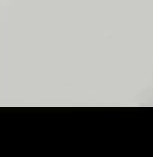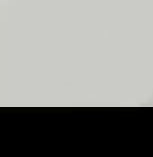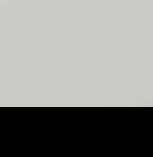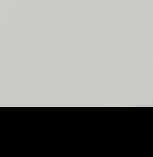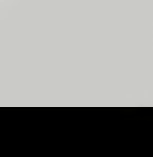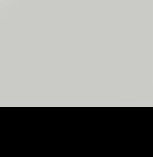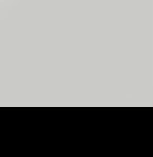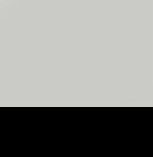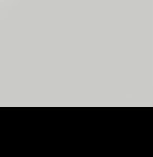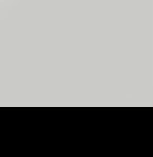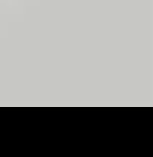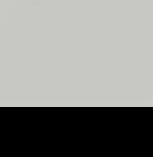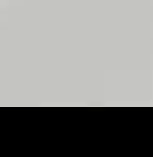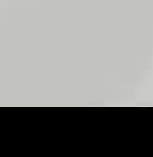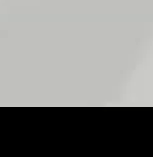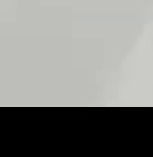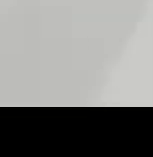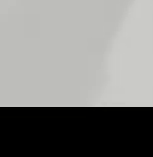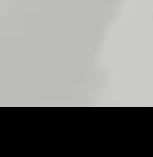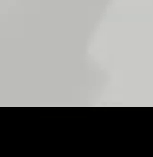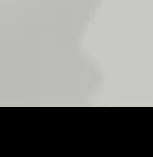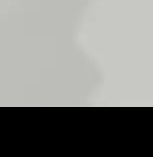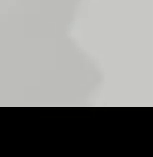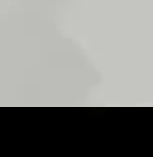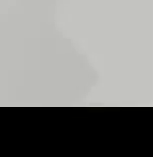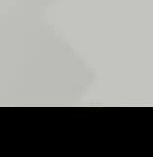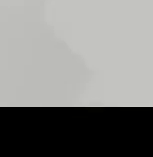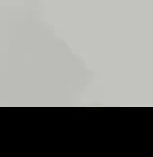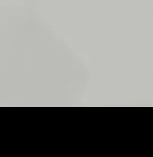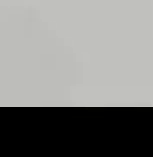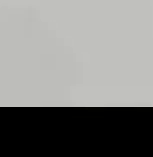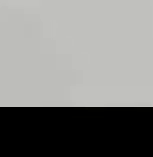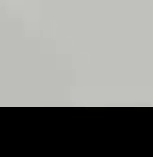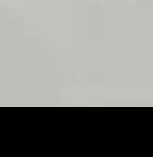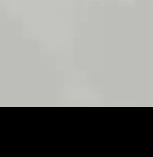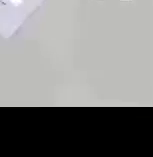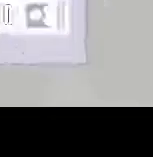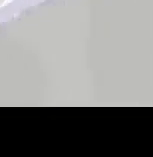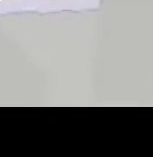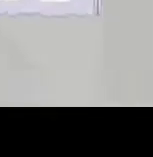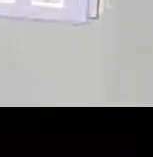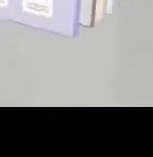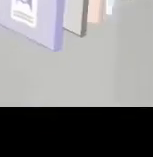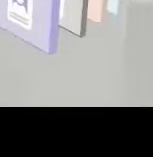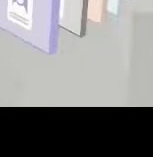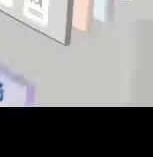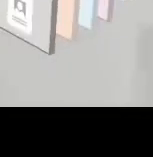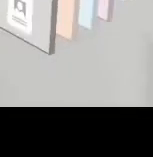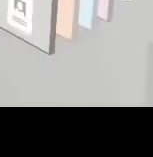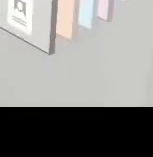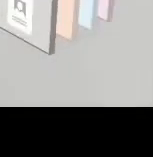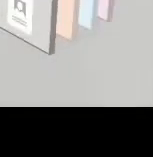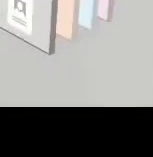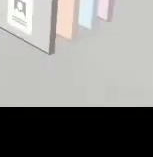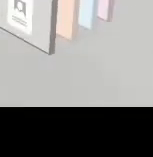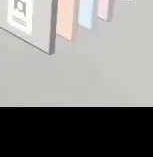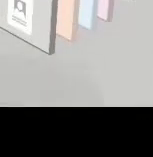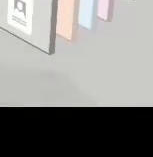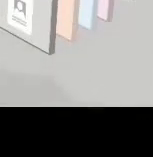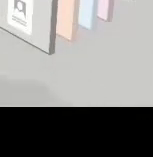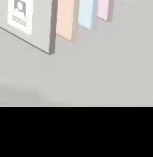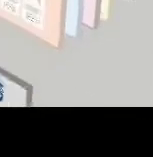Decisión en democracia. Este 24 de marzo, en todo el país, elegiremos alcaldes, prefectos